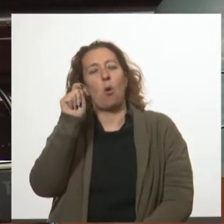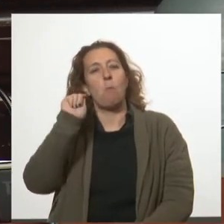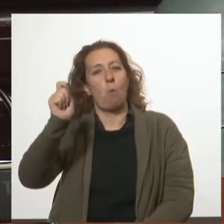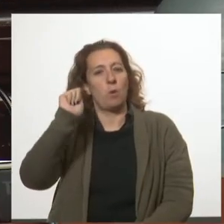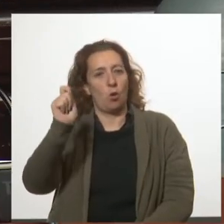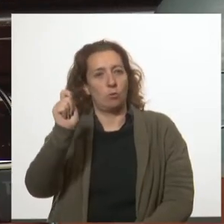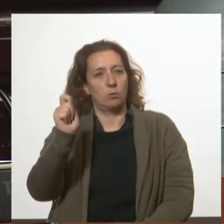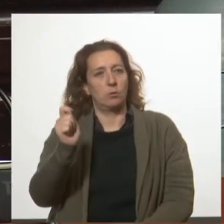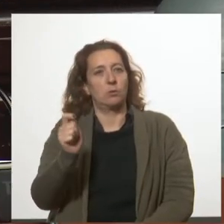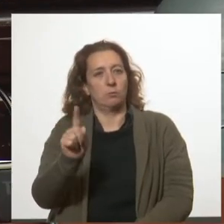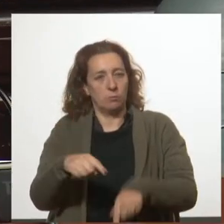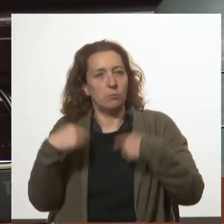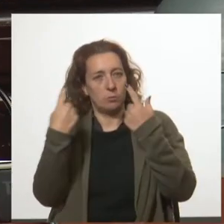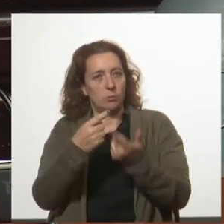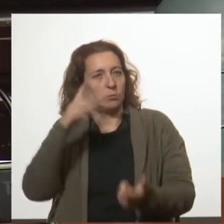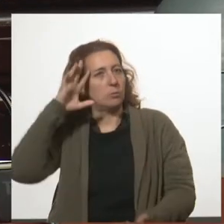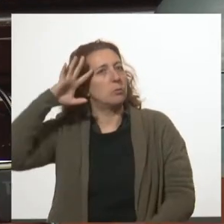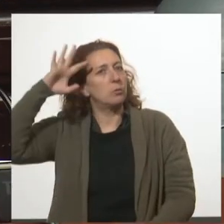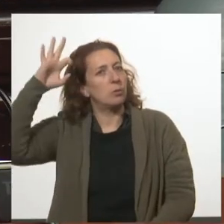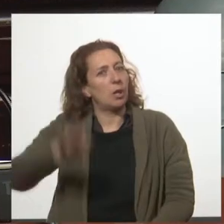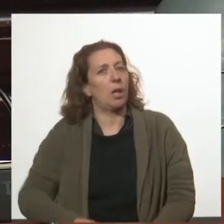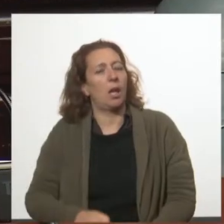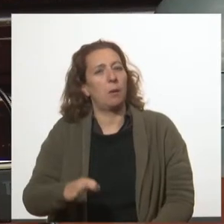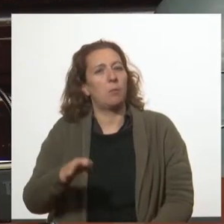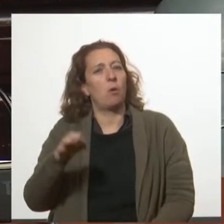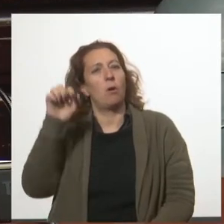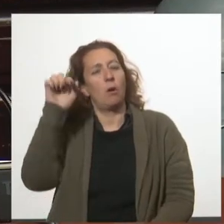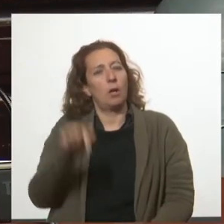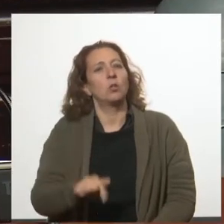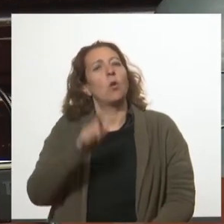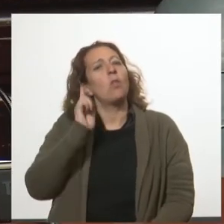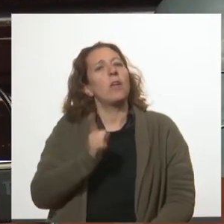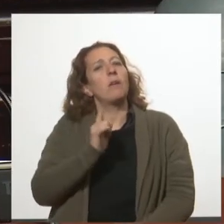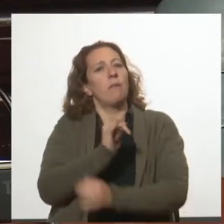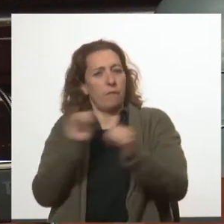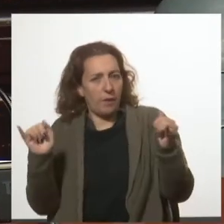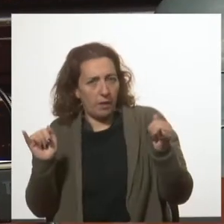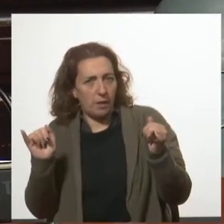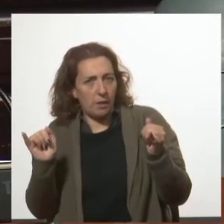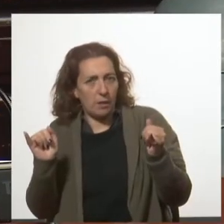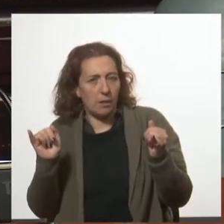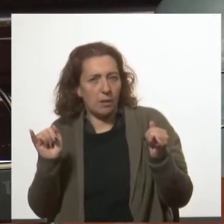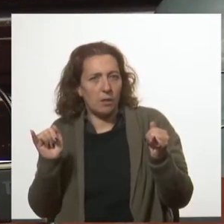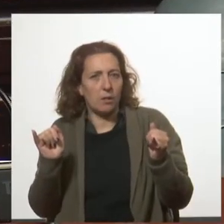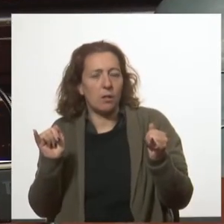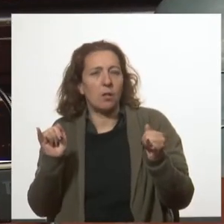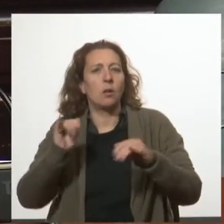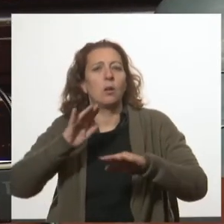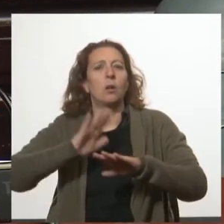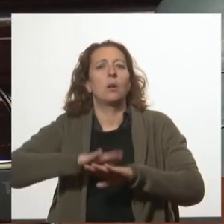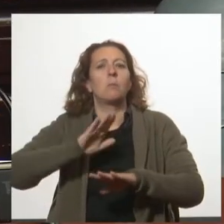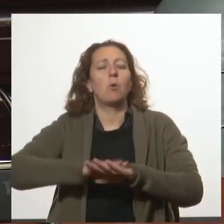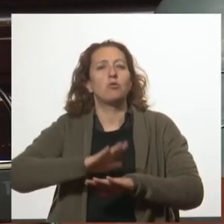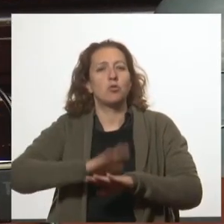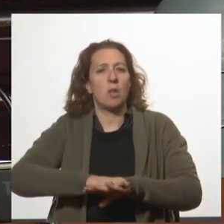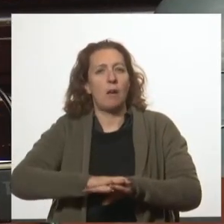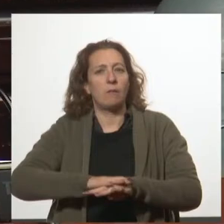nosotros creemos que esto tiene que terminar con los responsables